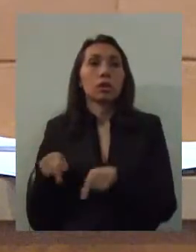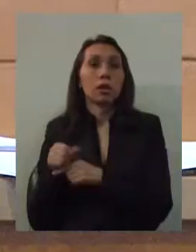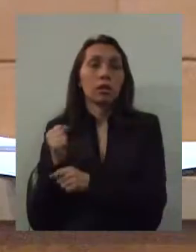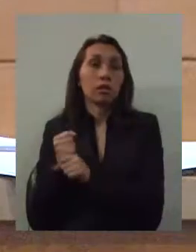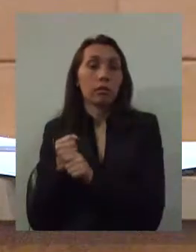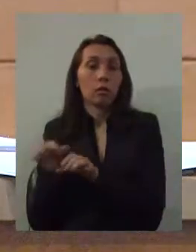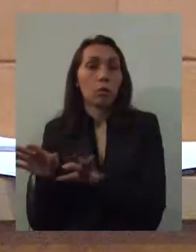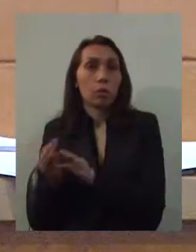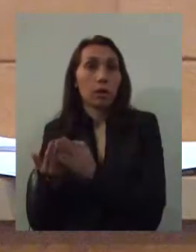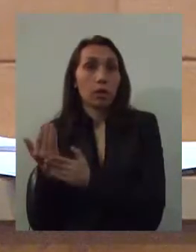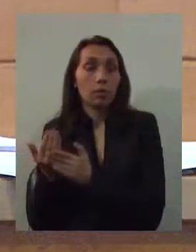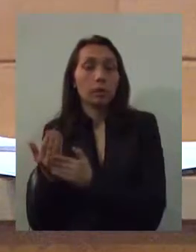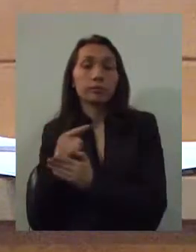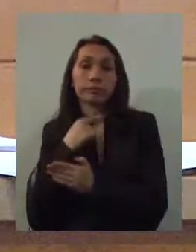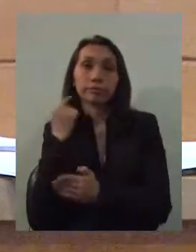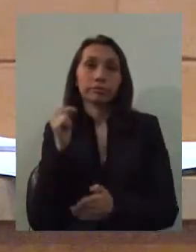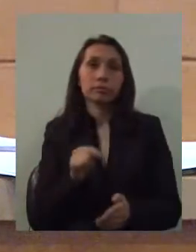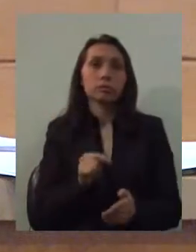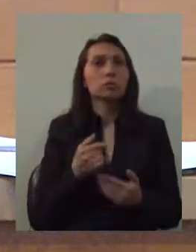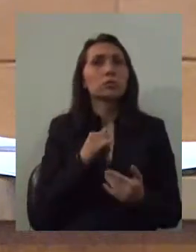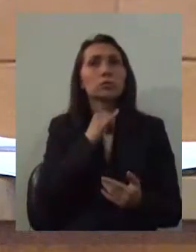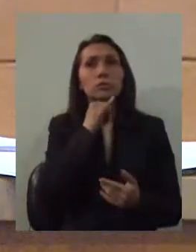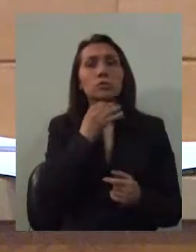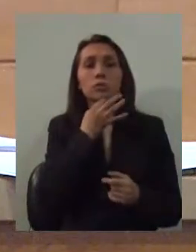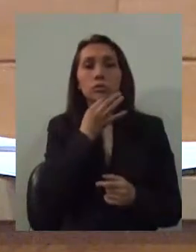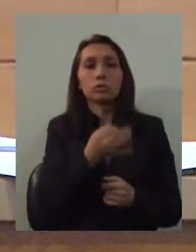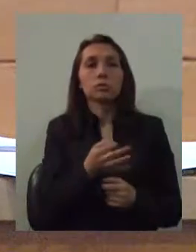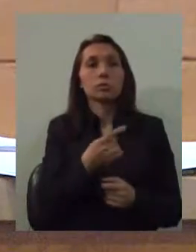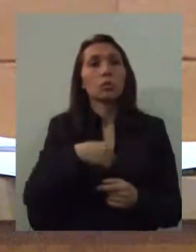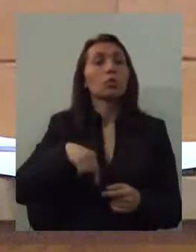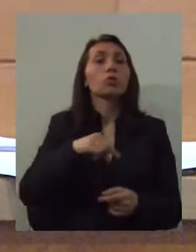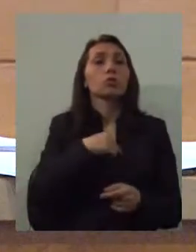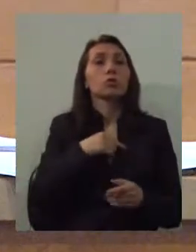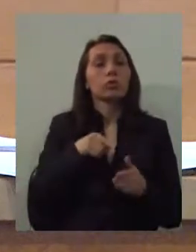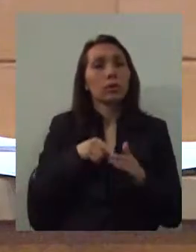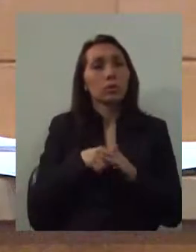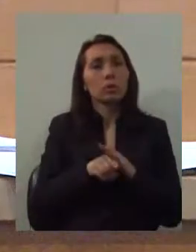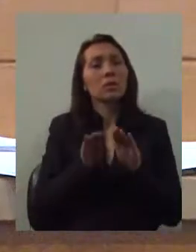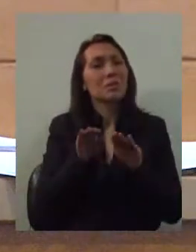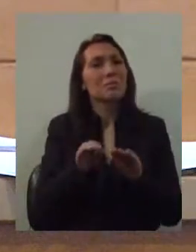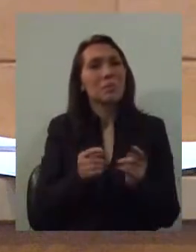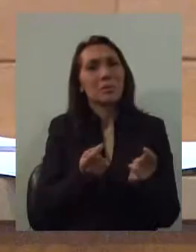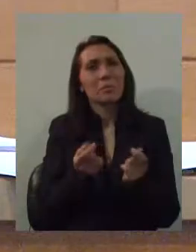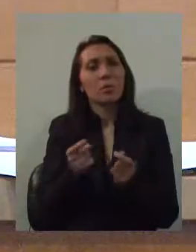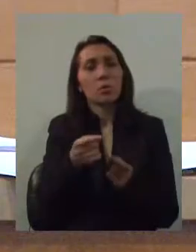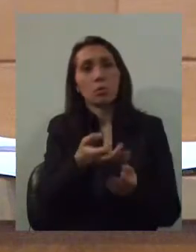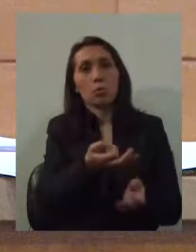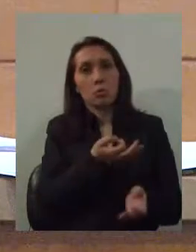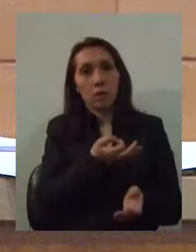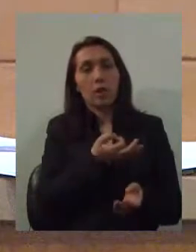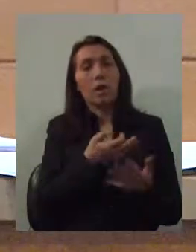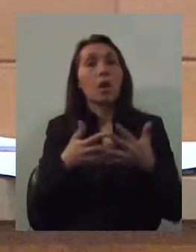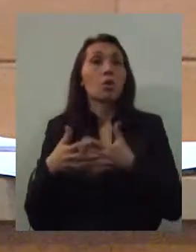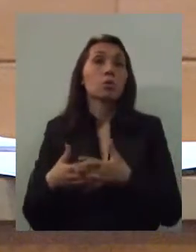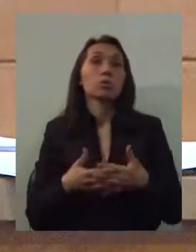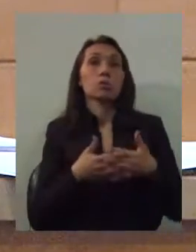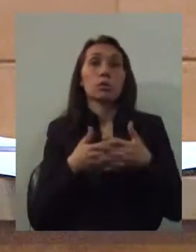trabajando, no sé si lo conversaron, nosotros vamos entrando en el mismo criterio que usted me describe,